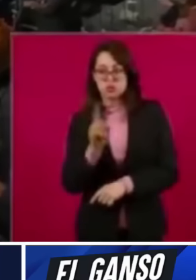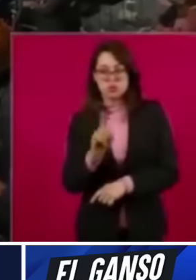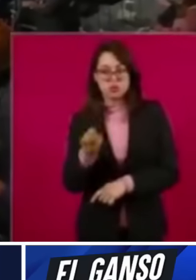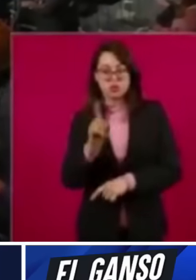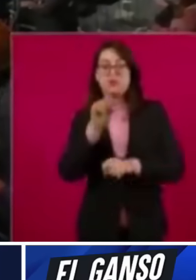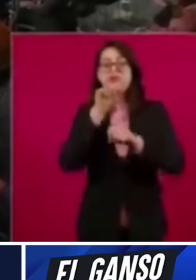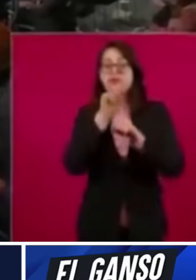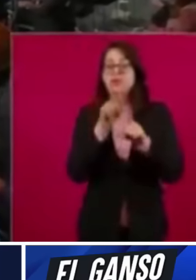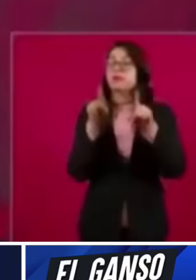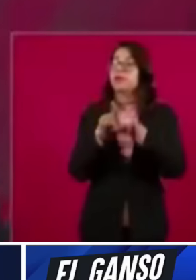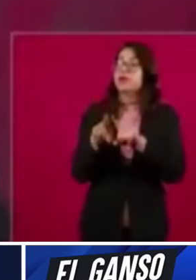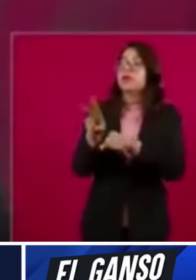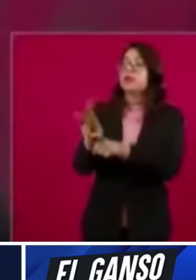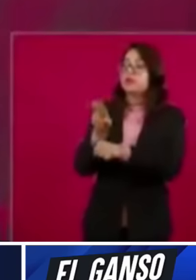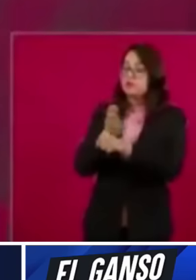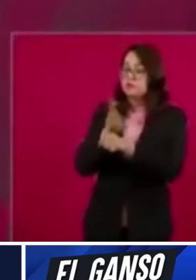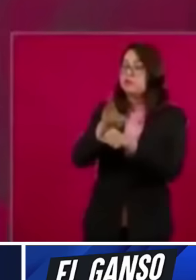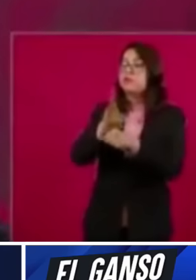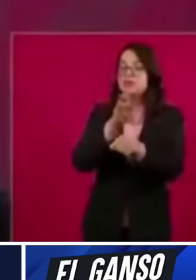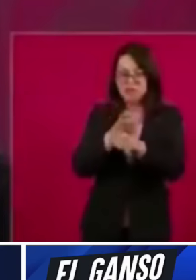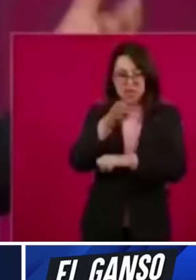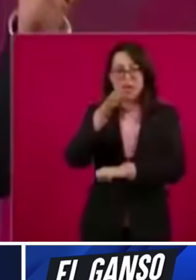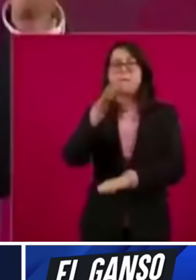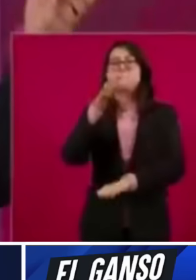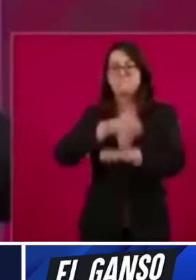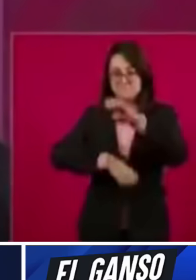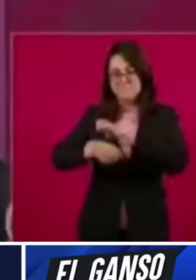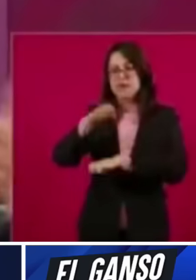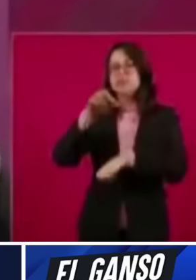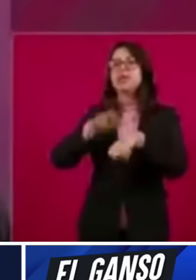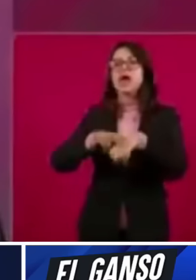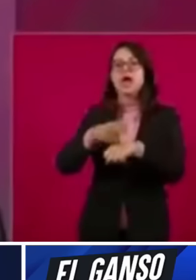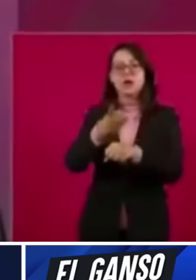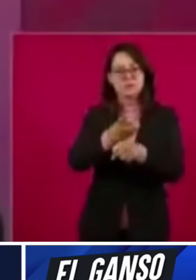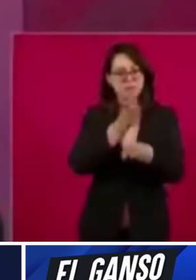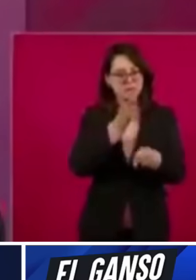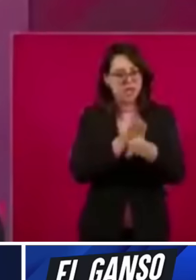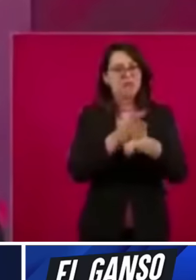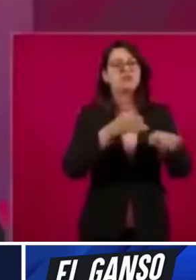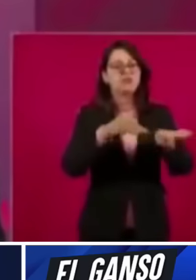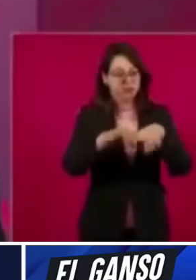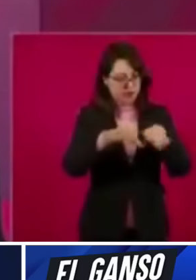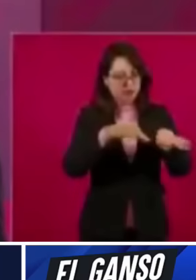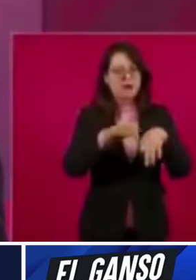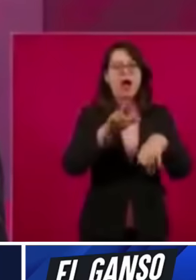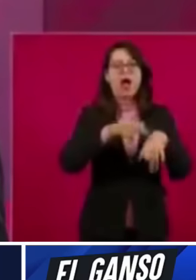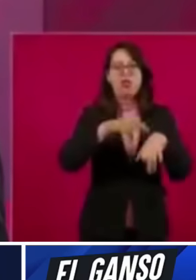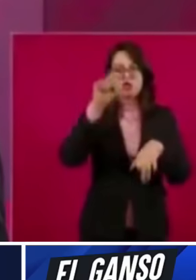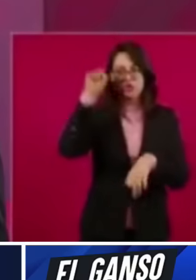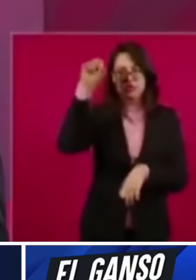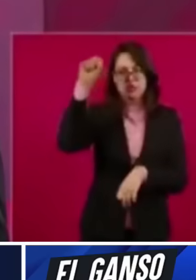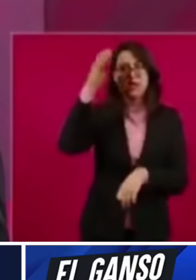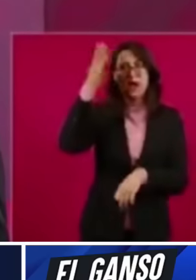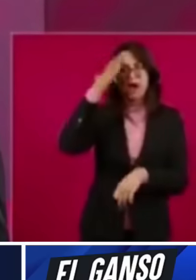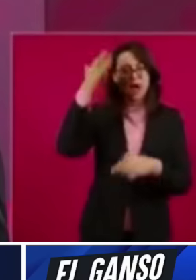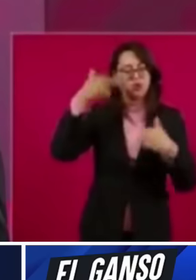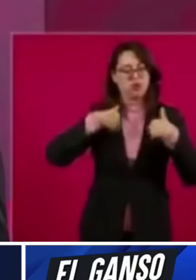convoque a empresarios, que se convoque a los dirigentes obreros,